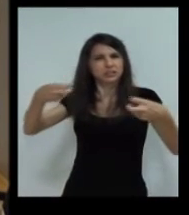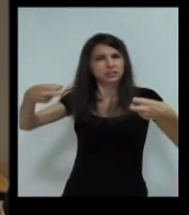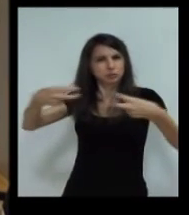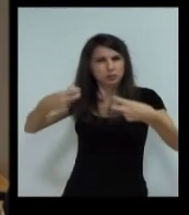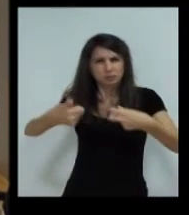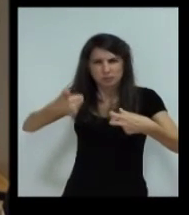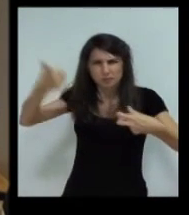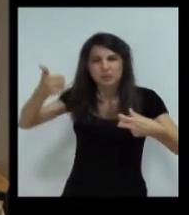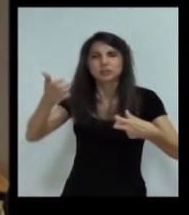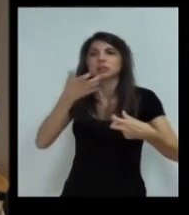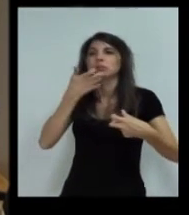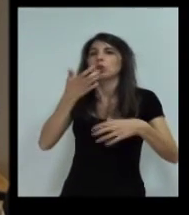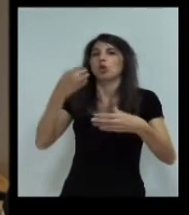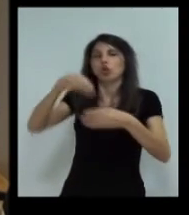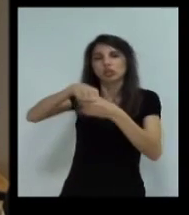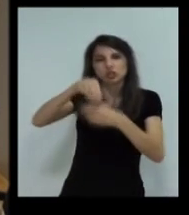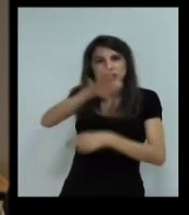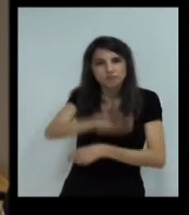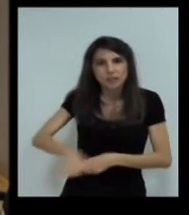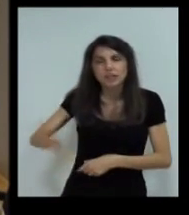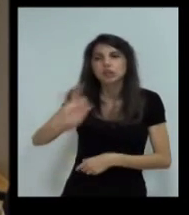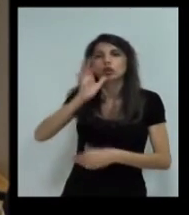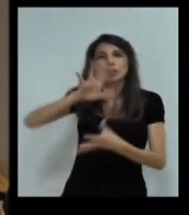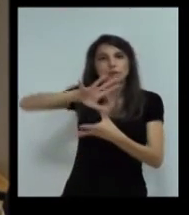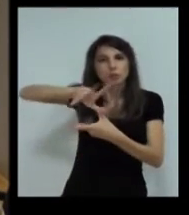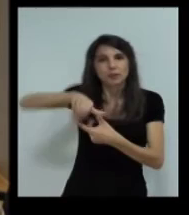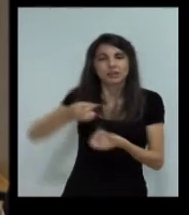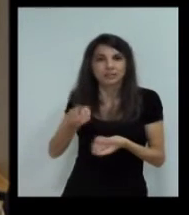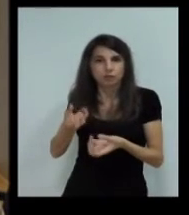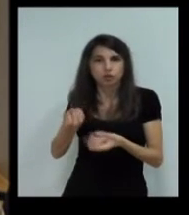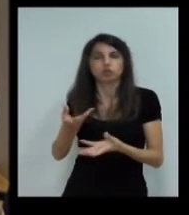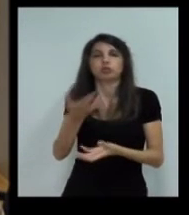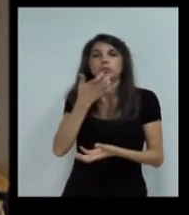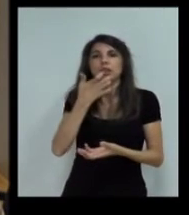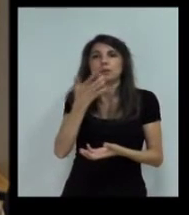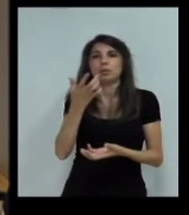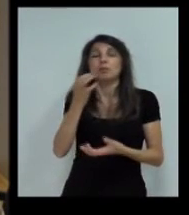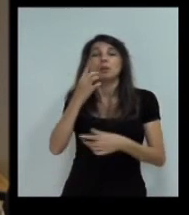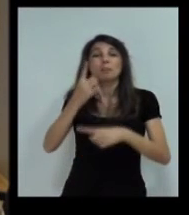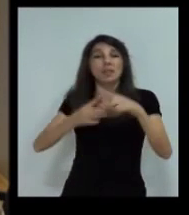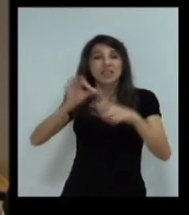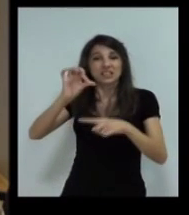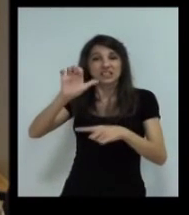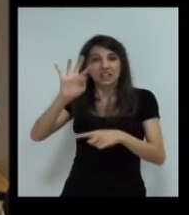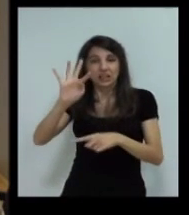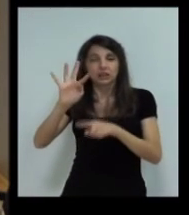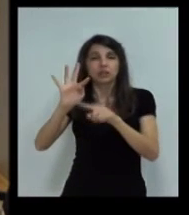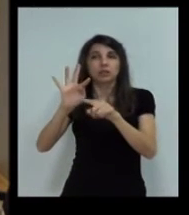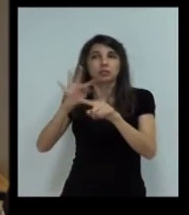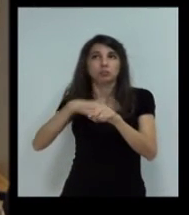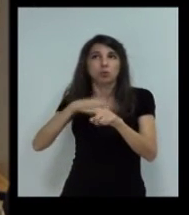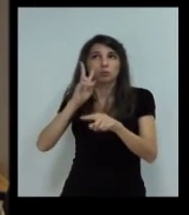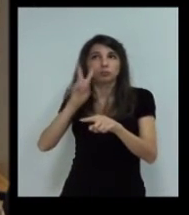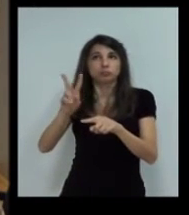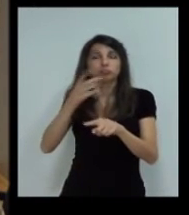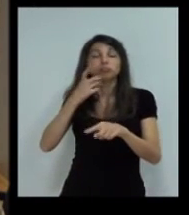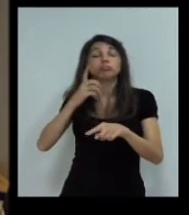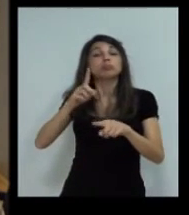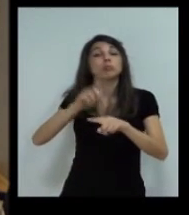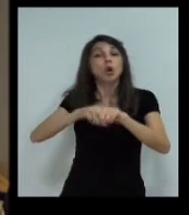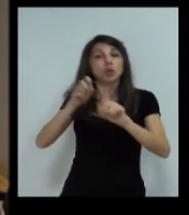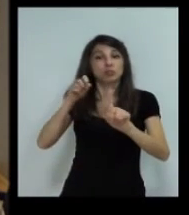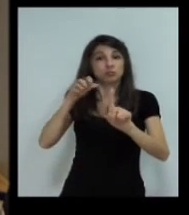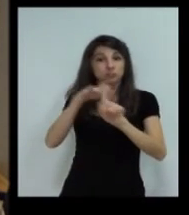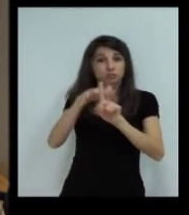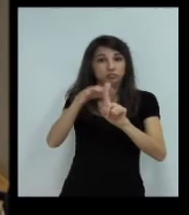contenidos infantiles, los contenidos informativos. En el caso de Mediaset, bueno, nos podemos encontrar con que en prime time ya